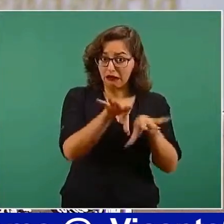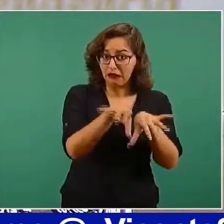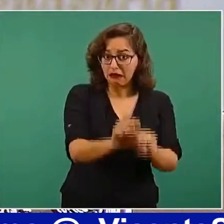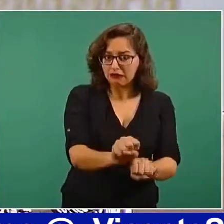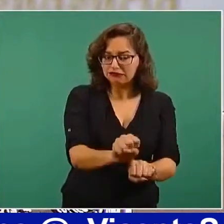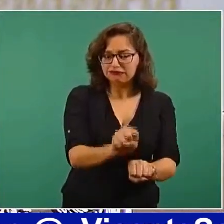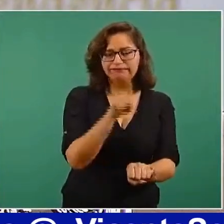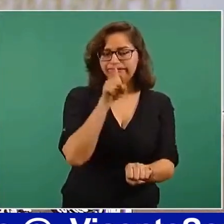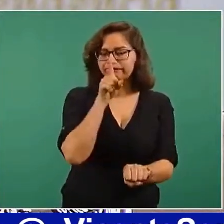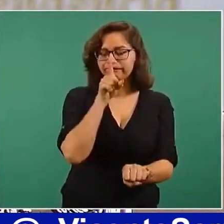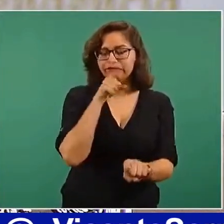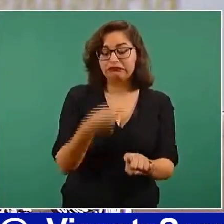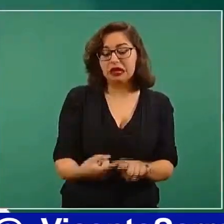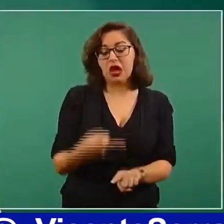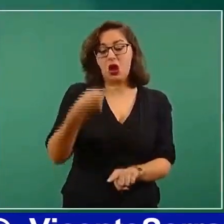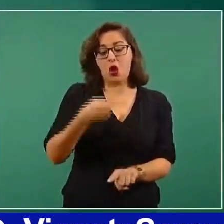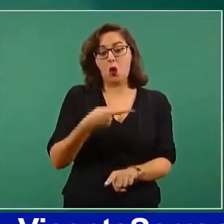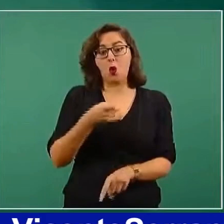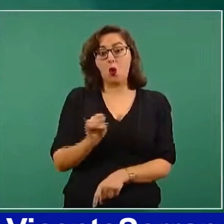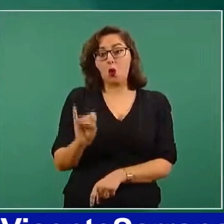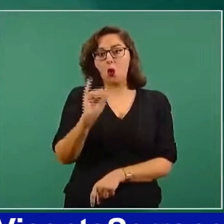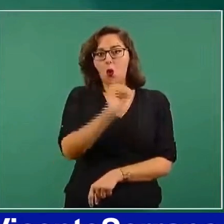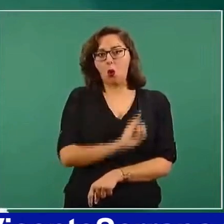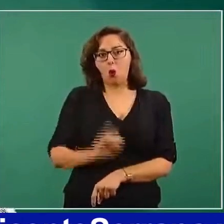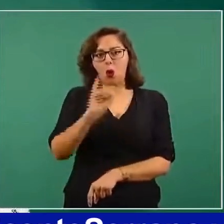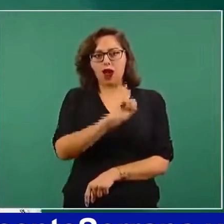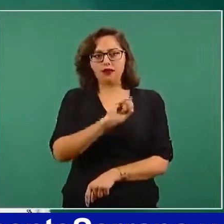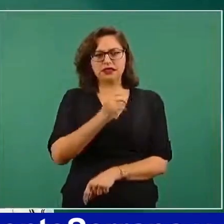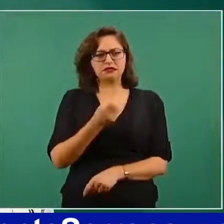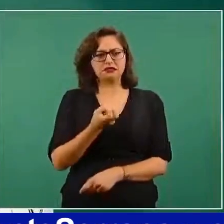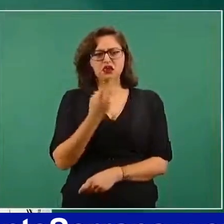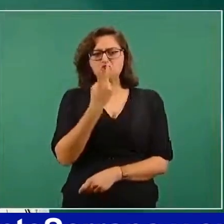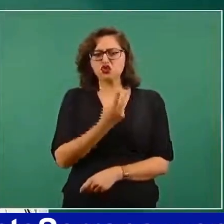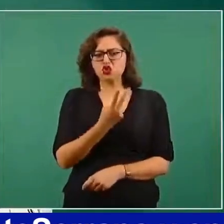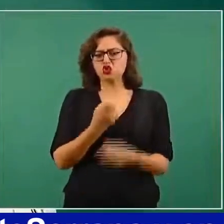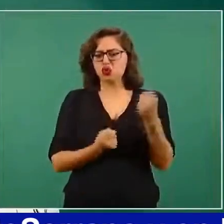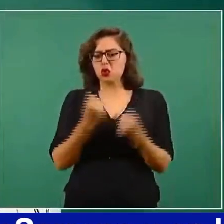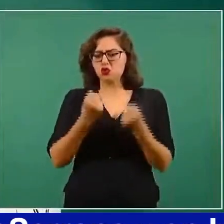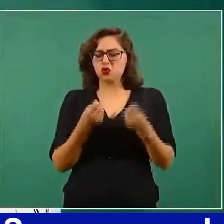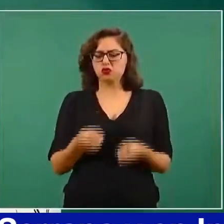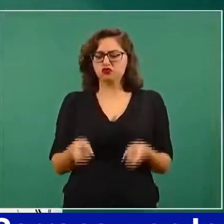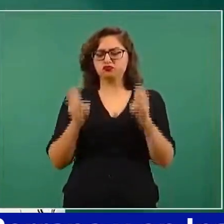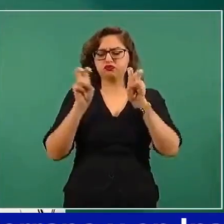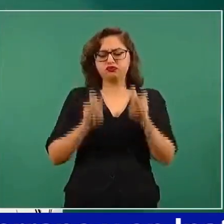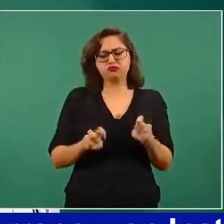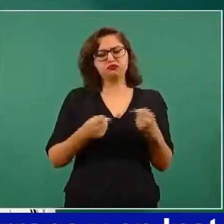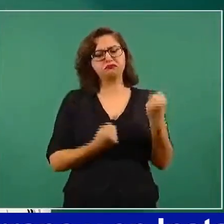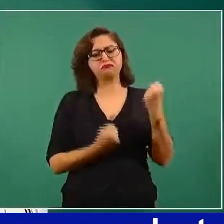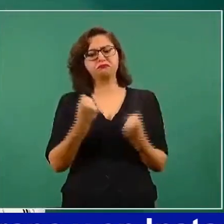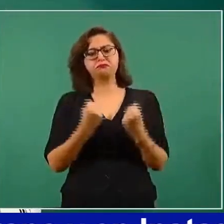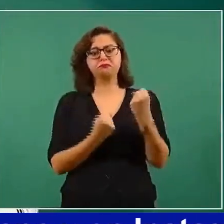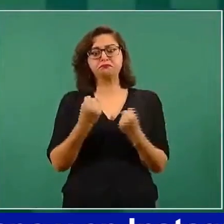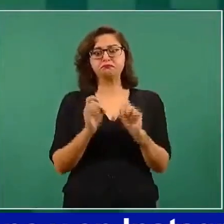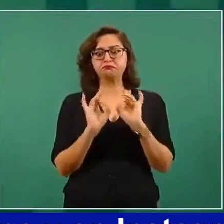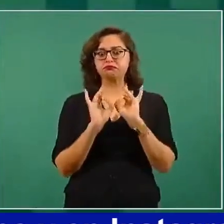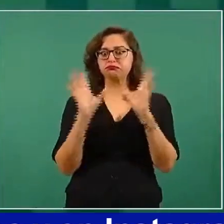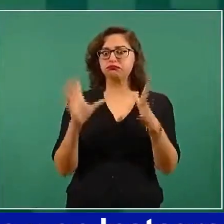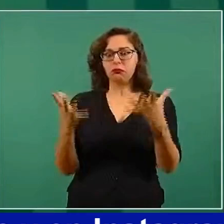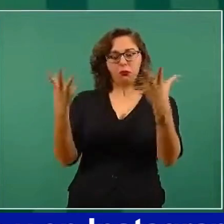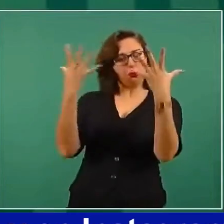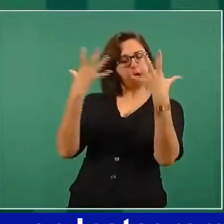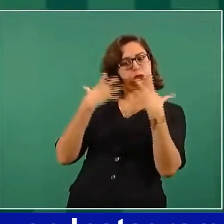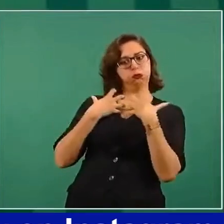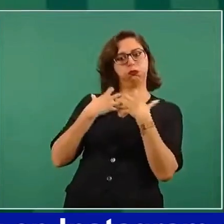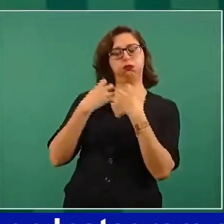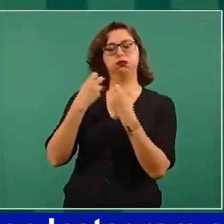antes, fueron detenidos en la carretera, iban solamente ellos dos, pasaron todo ese día y toda esa noche